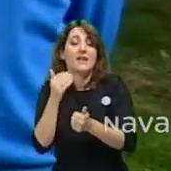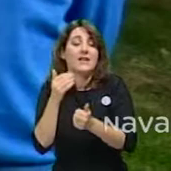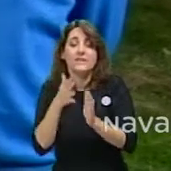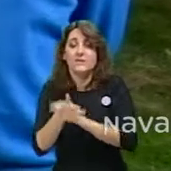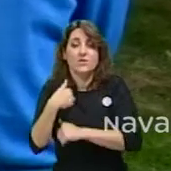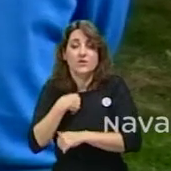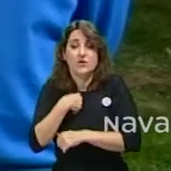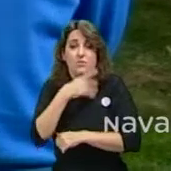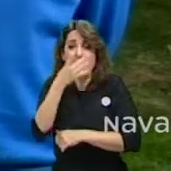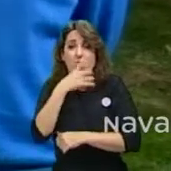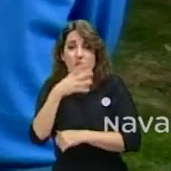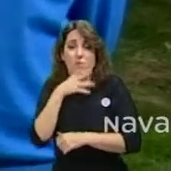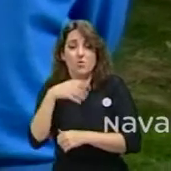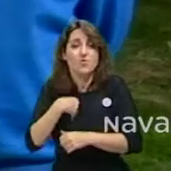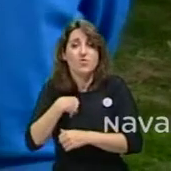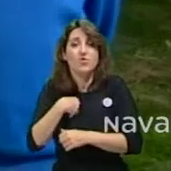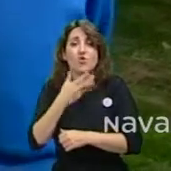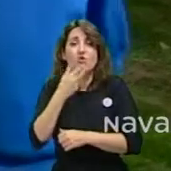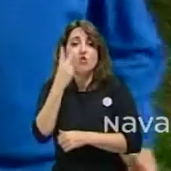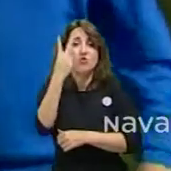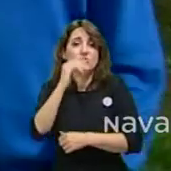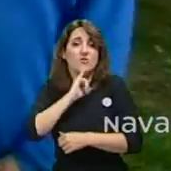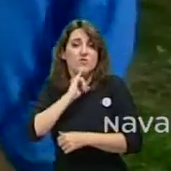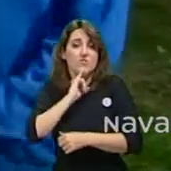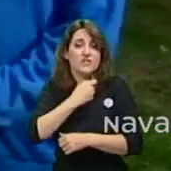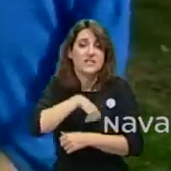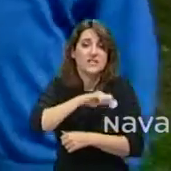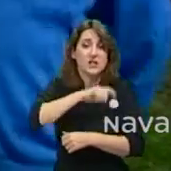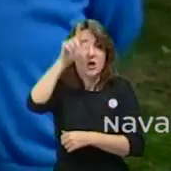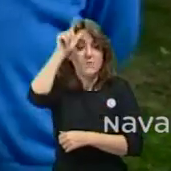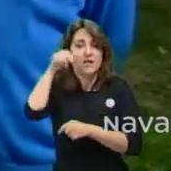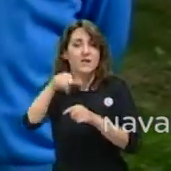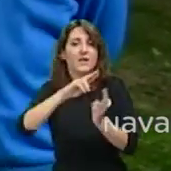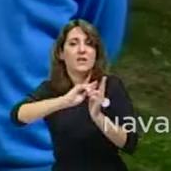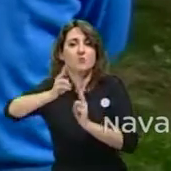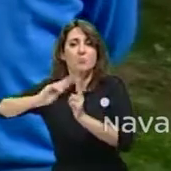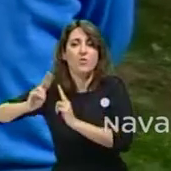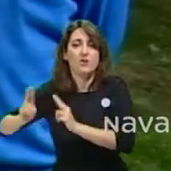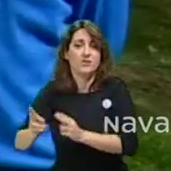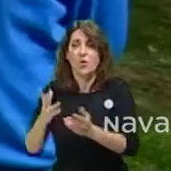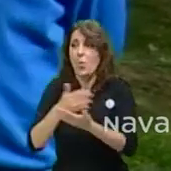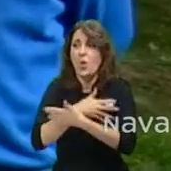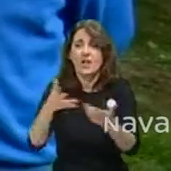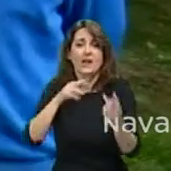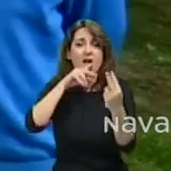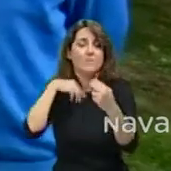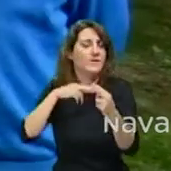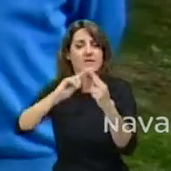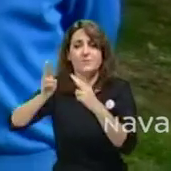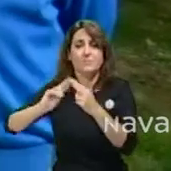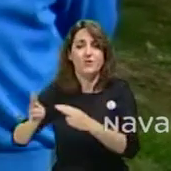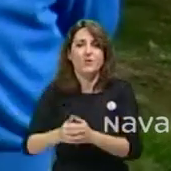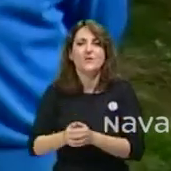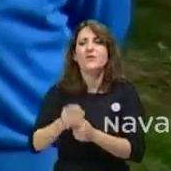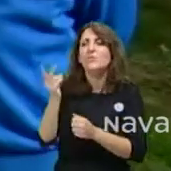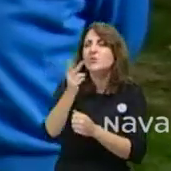no sé más que 2 idiomas relativamente bien, que es el castellano y el alemán, mientras que ella responde en casi todos los idiomas que le hablan. ¿Y en, bueno, vosotros